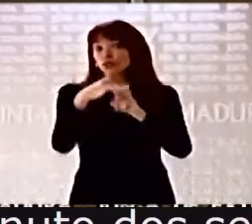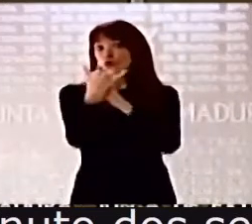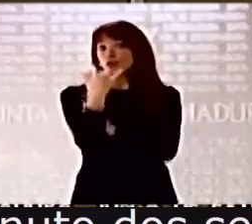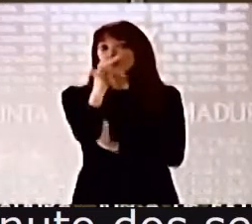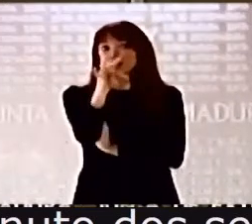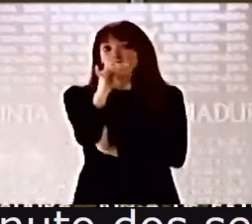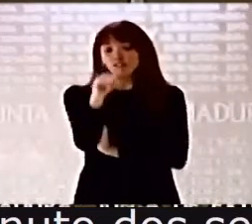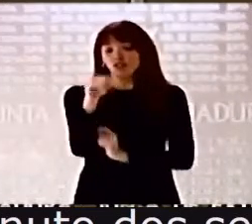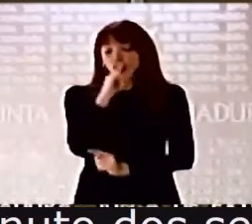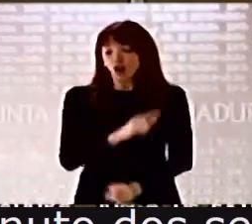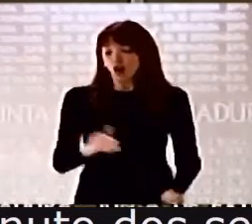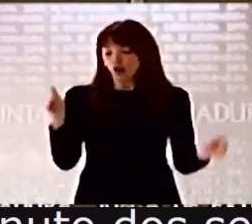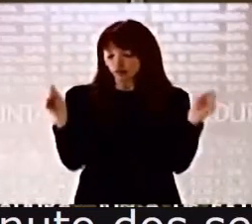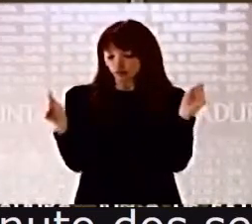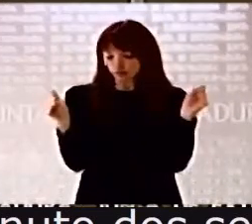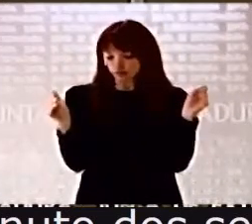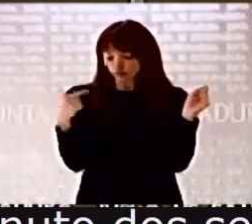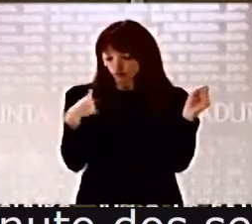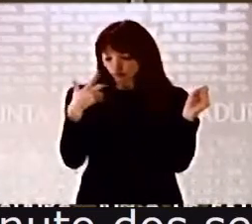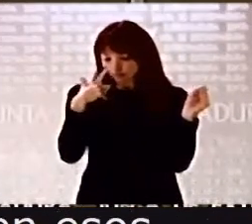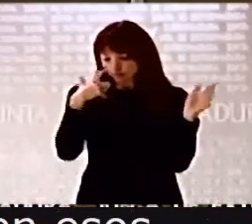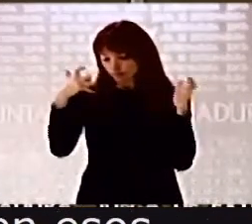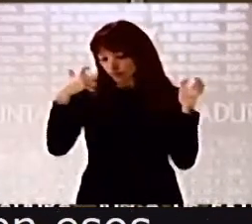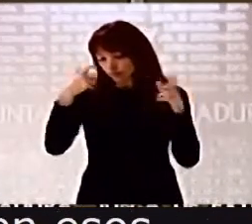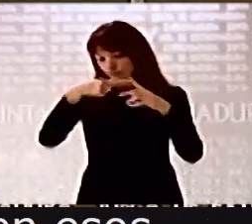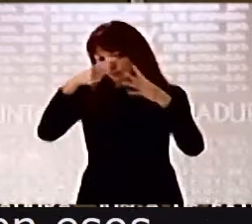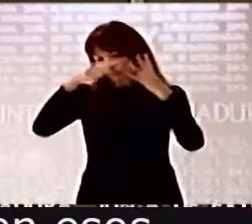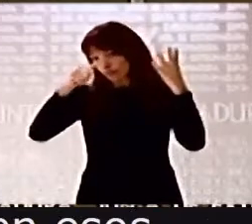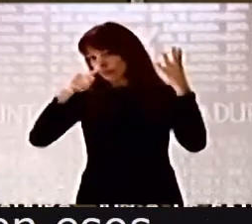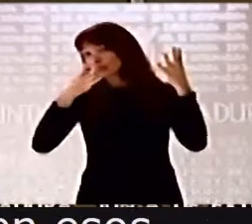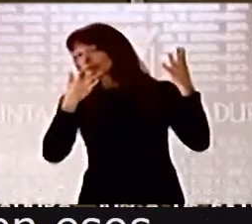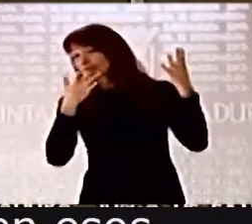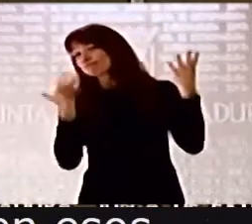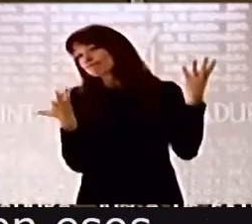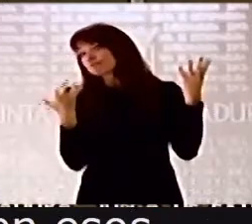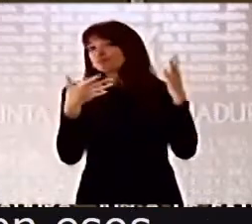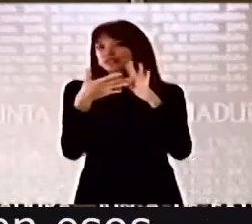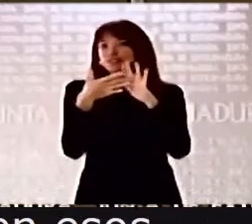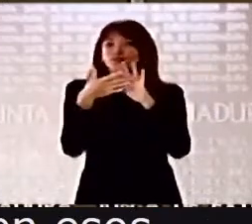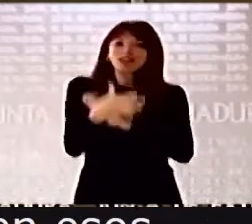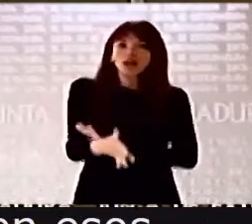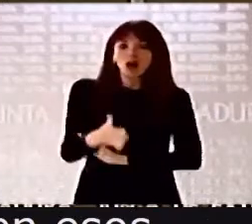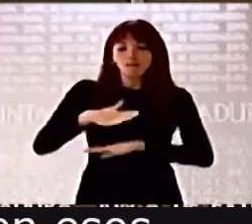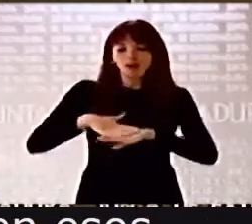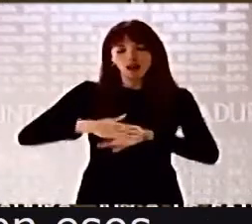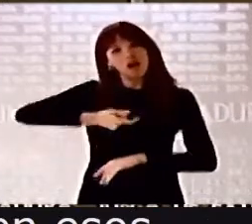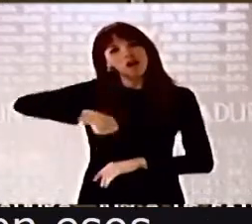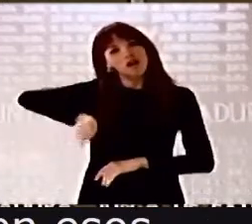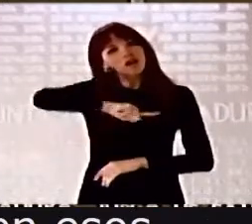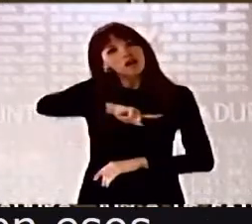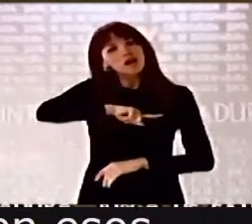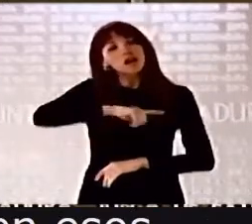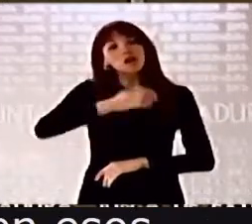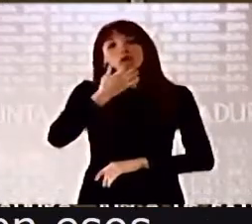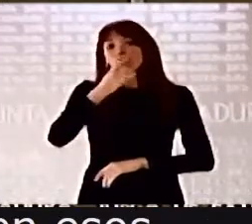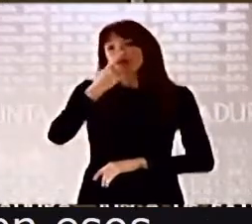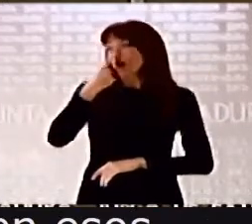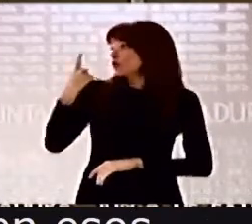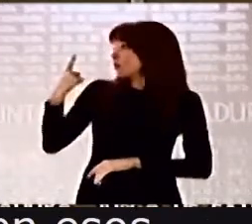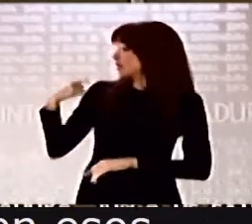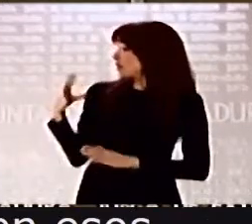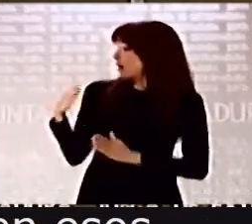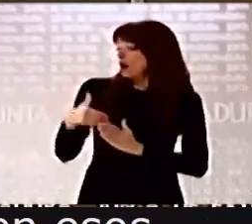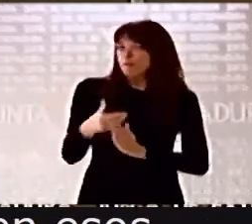este año, yo destaco por lo que significa o por lo que ha significado para nosotros los últimos años la vergüenza del